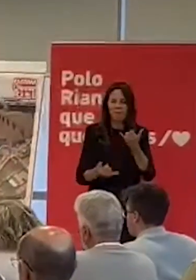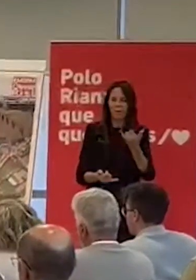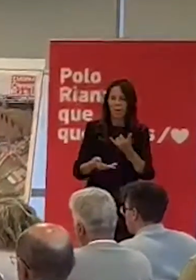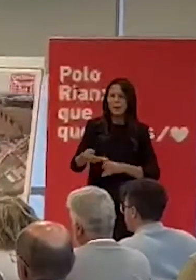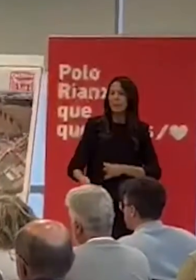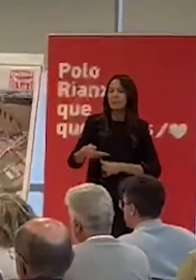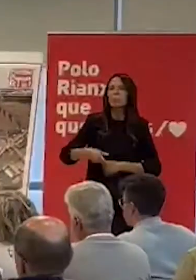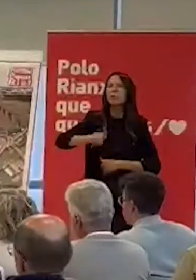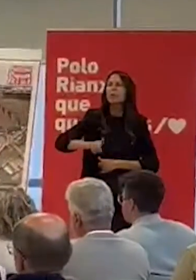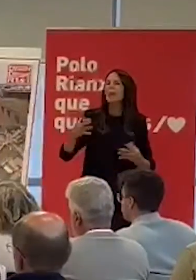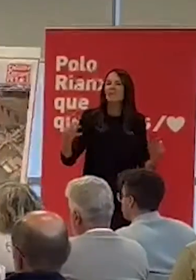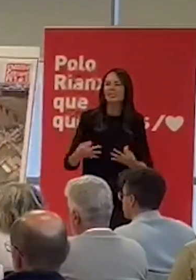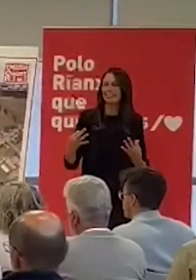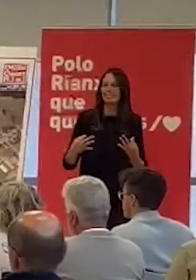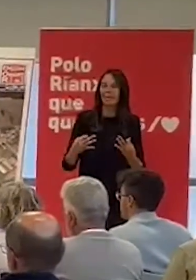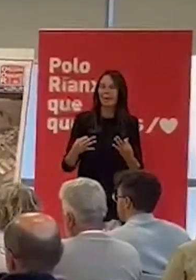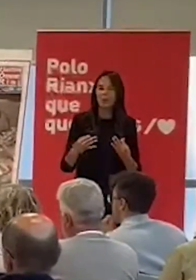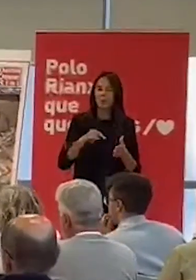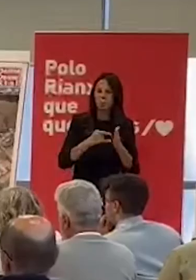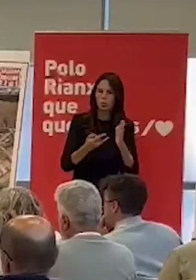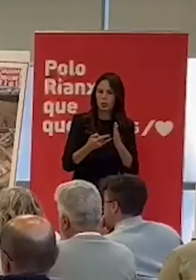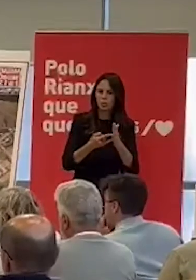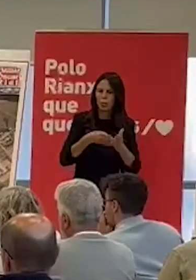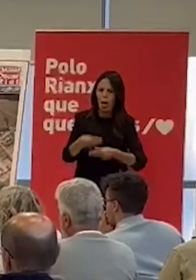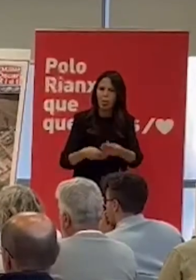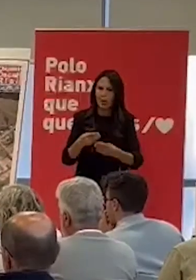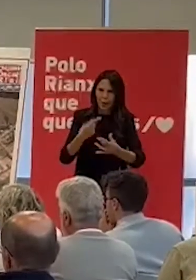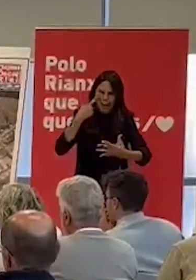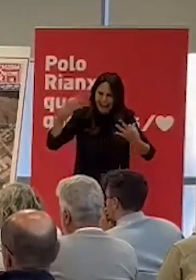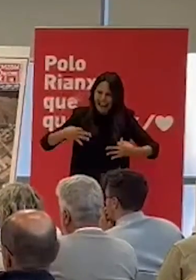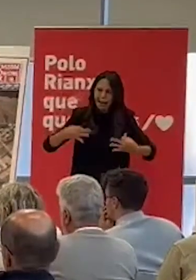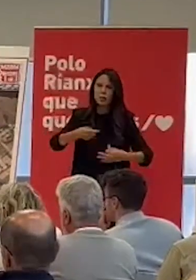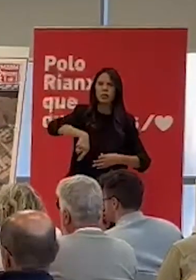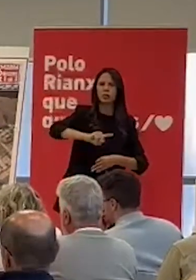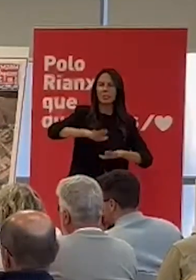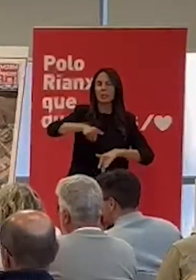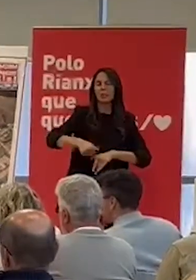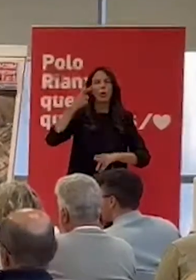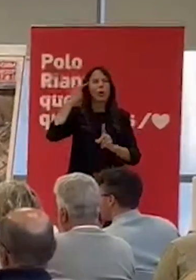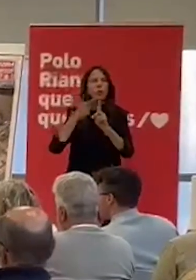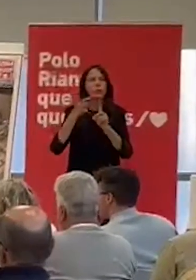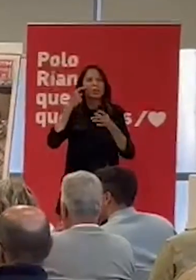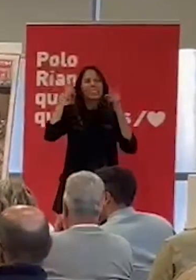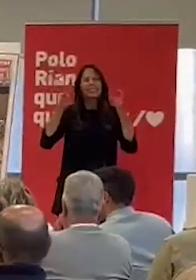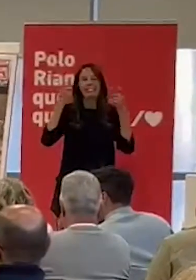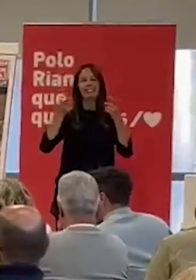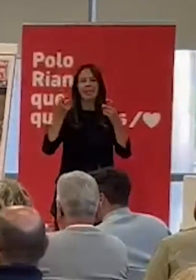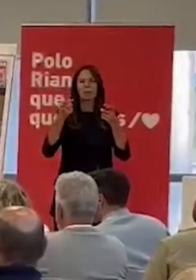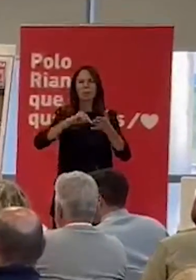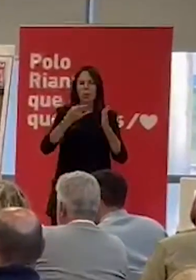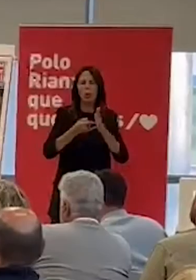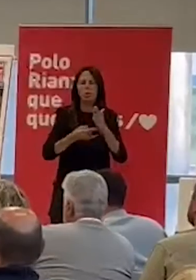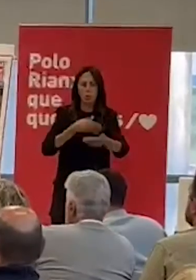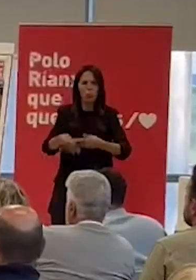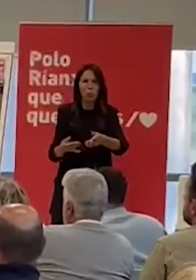máis importante en sí é executarlos. Nós estamos aquí para intentar executarlos. É o máis importante